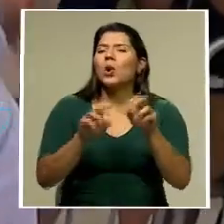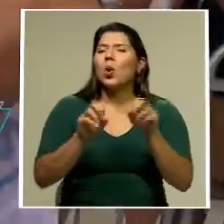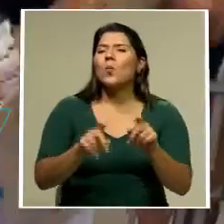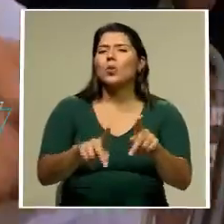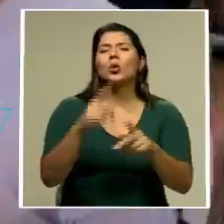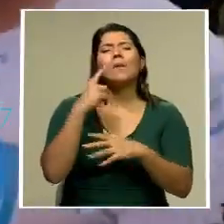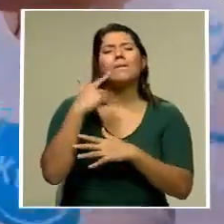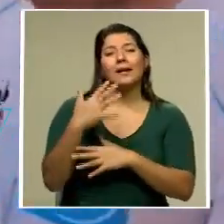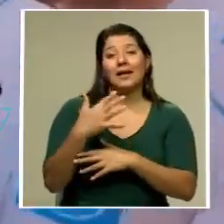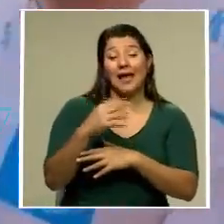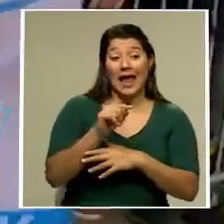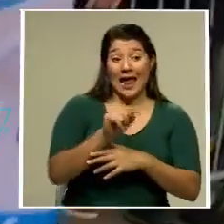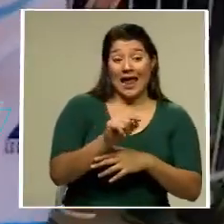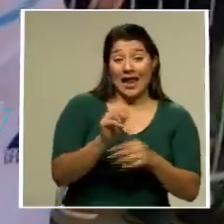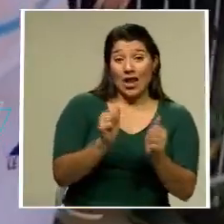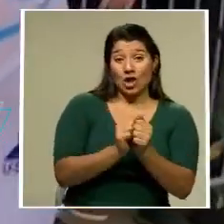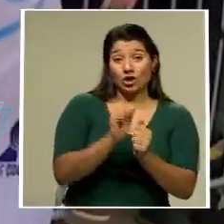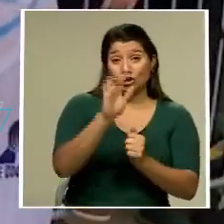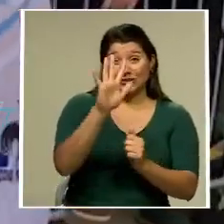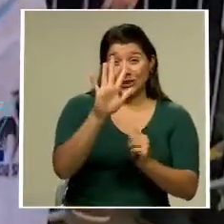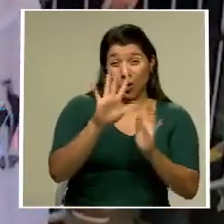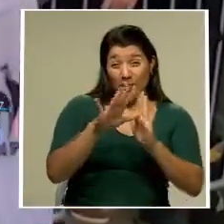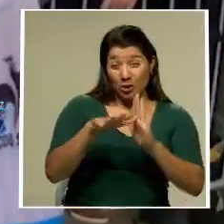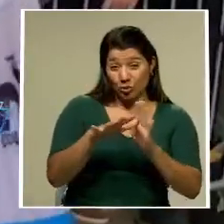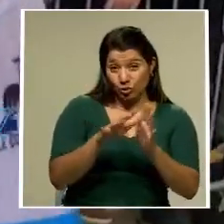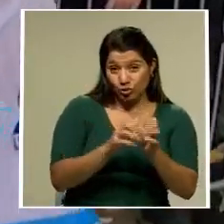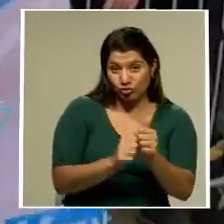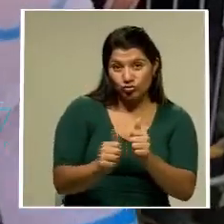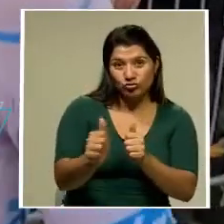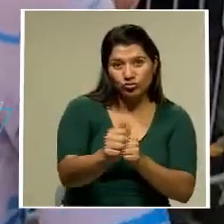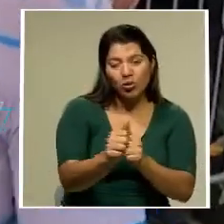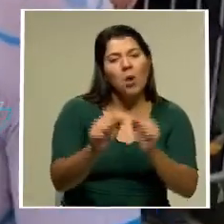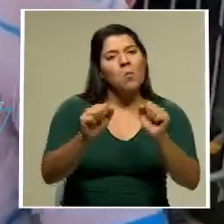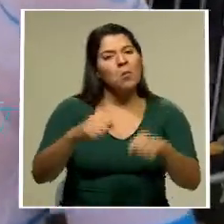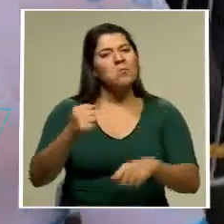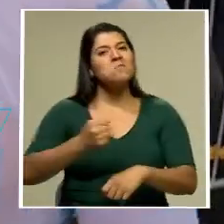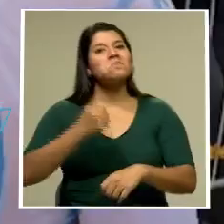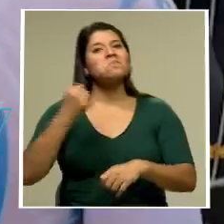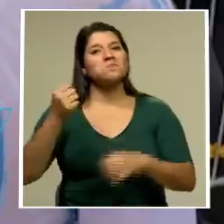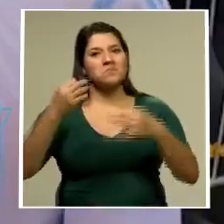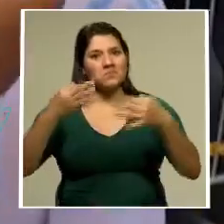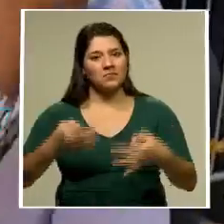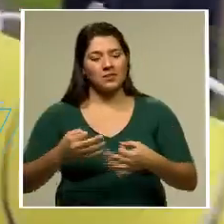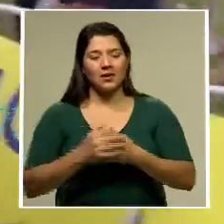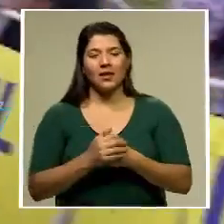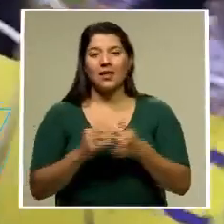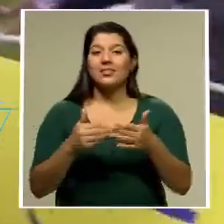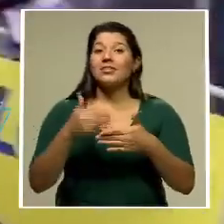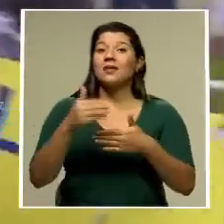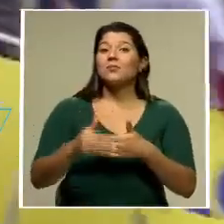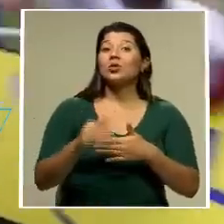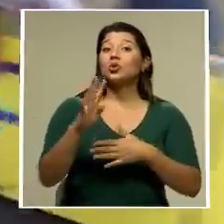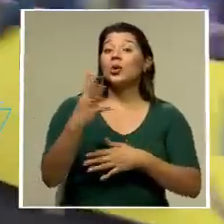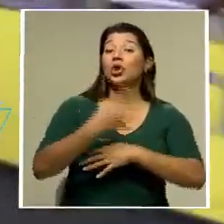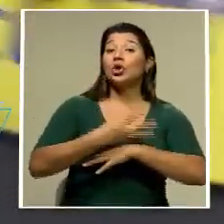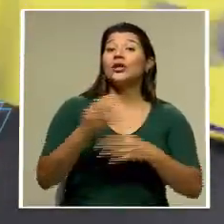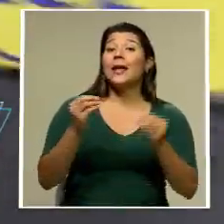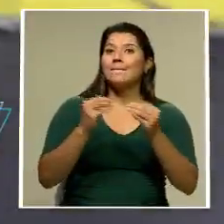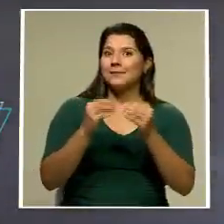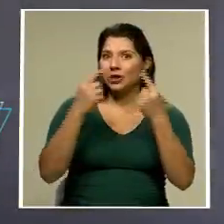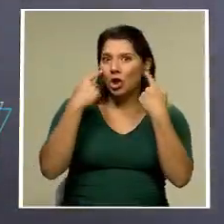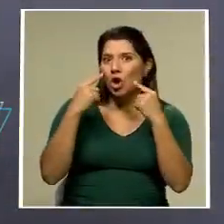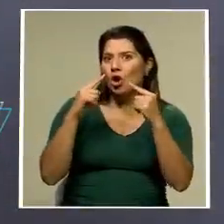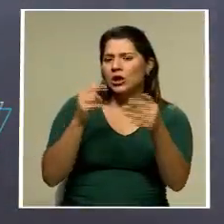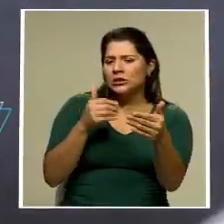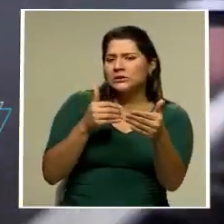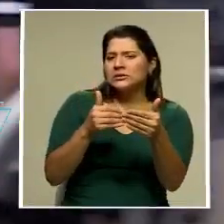Pogačar, con más de 5 minutos de ventaja, dicte sentencia. Luego quedarán 4 etapas en las que se pueden recortar minutos,